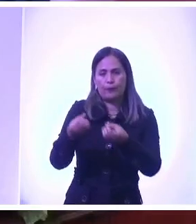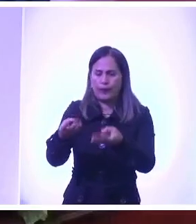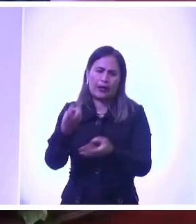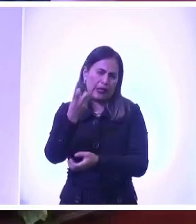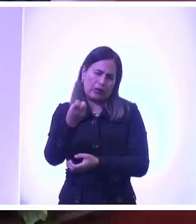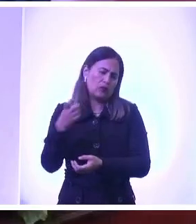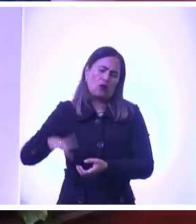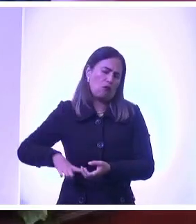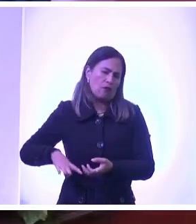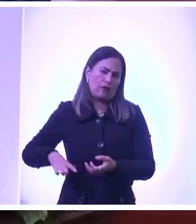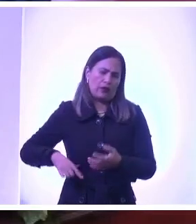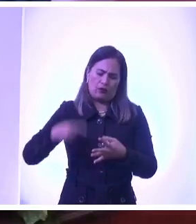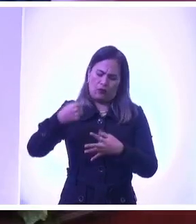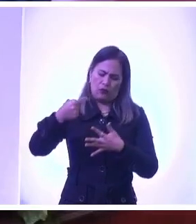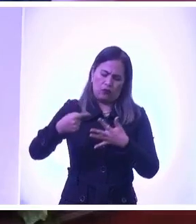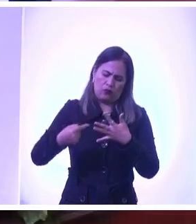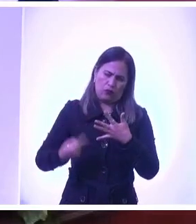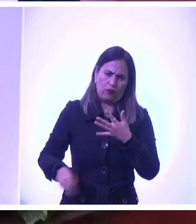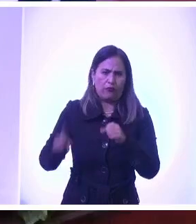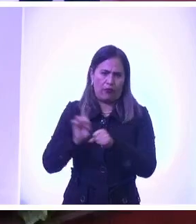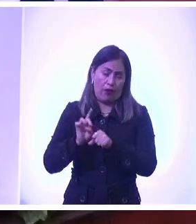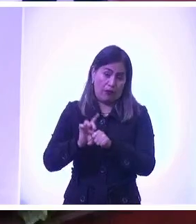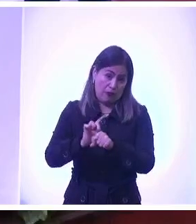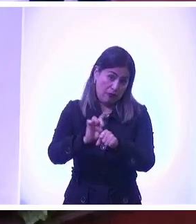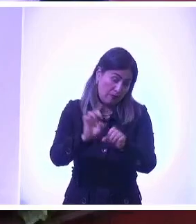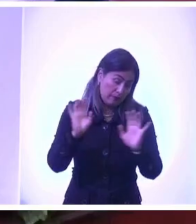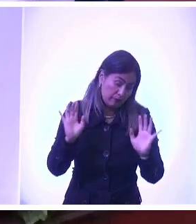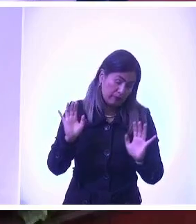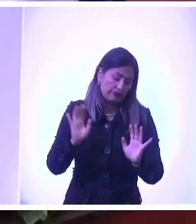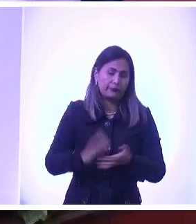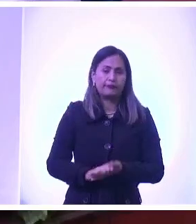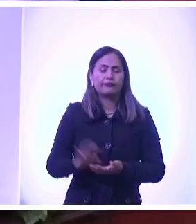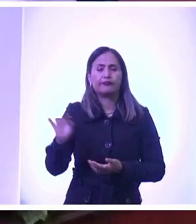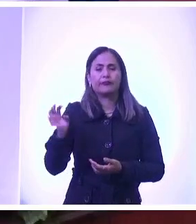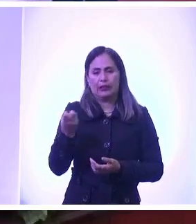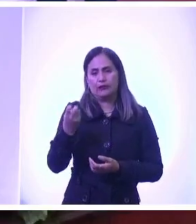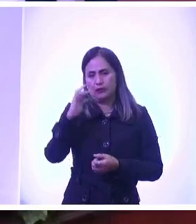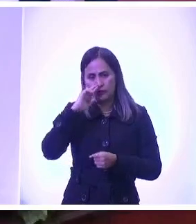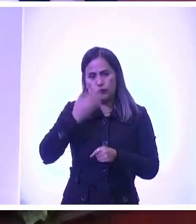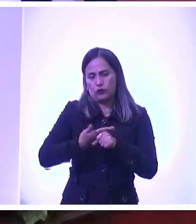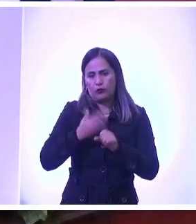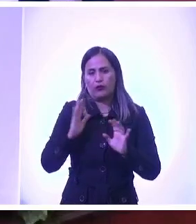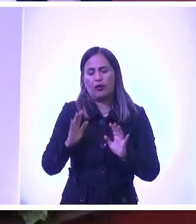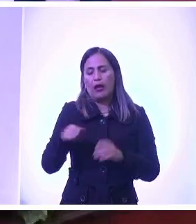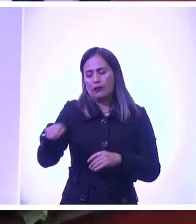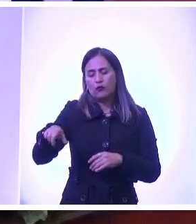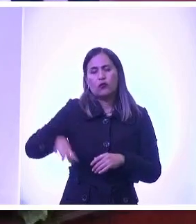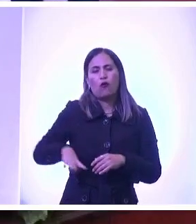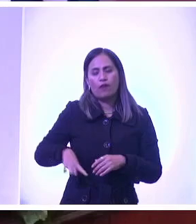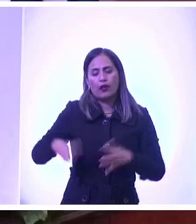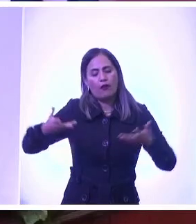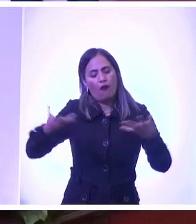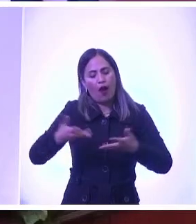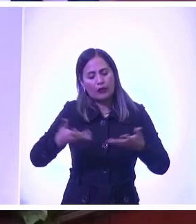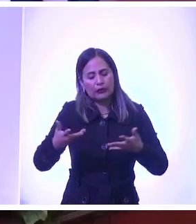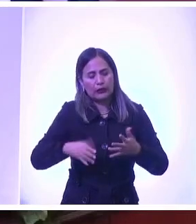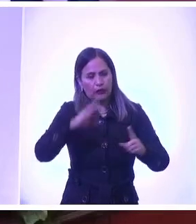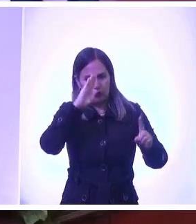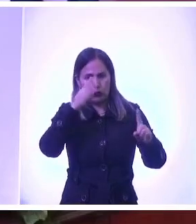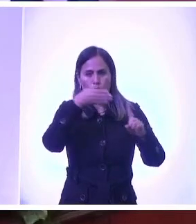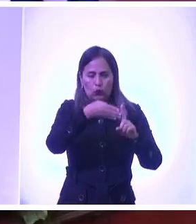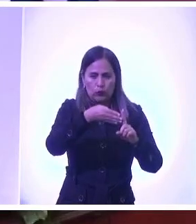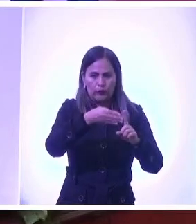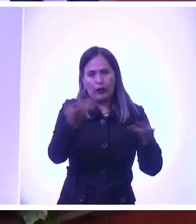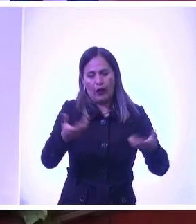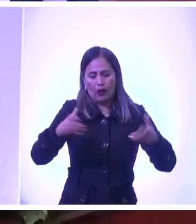gobierno todos los días o debiera ser muchos de ellos pero bueno todos y cada una de las acciones de gobierno deben estar encaminadas